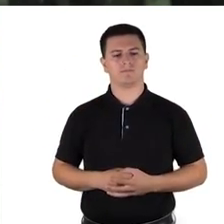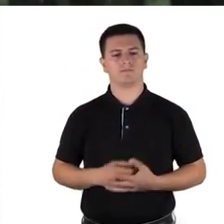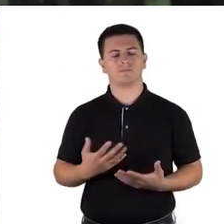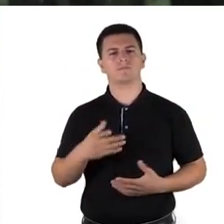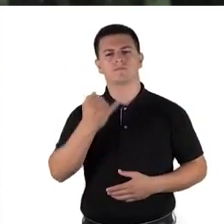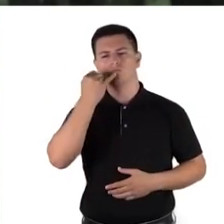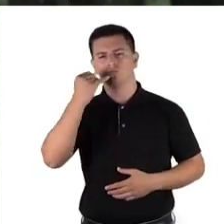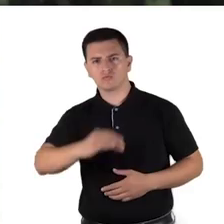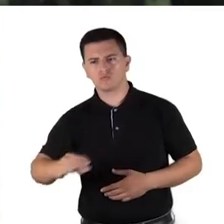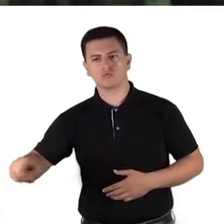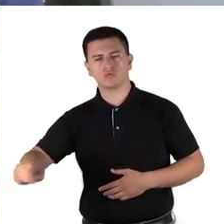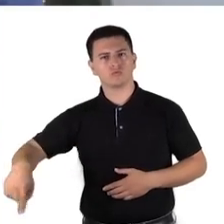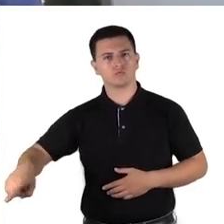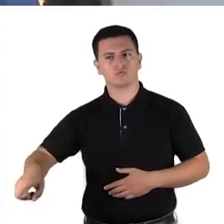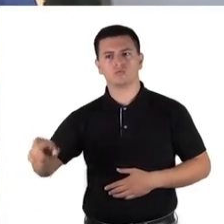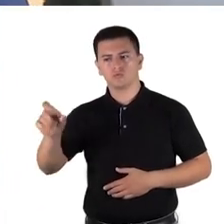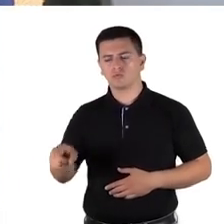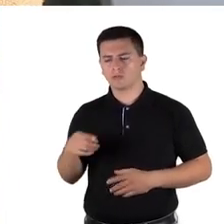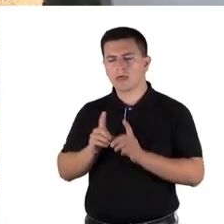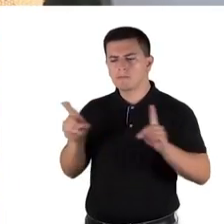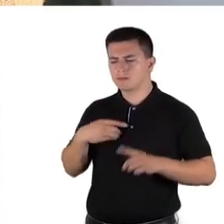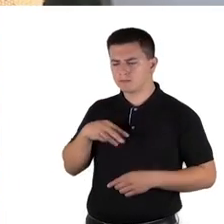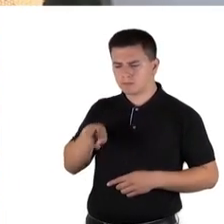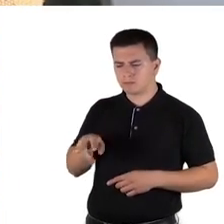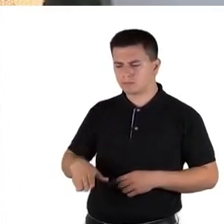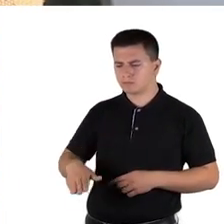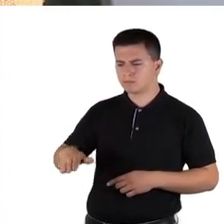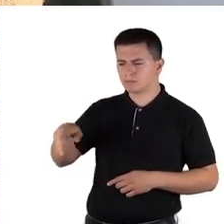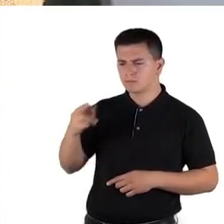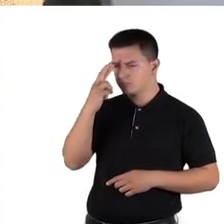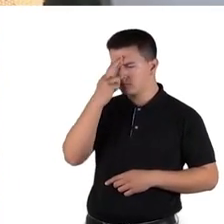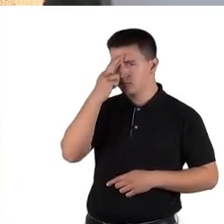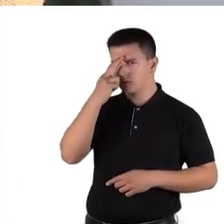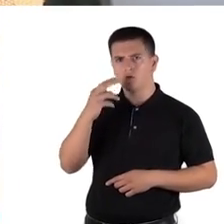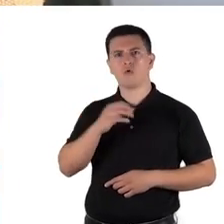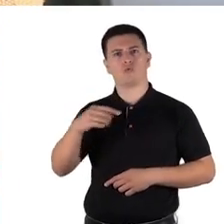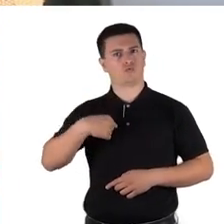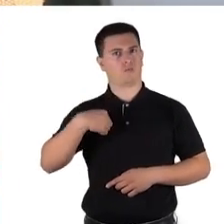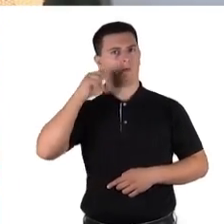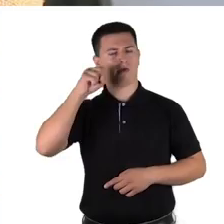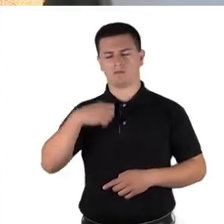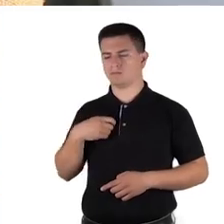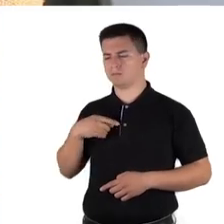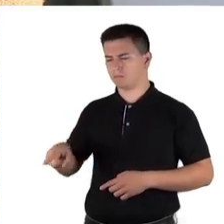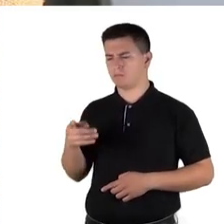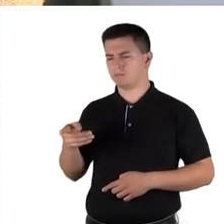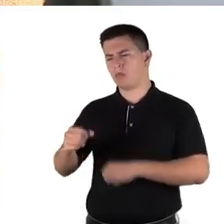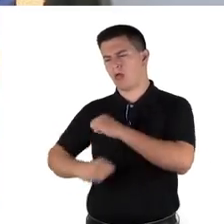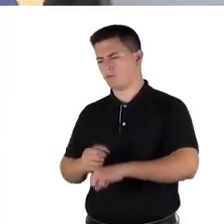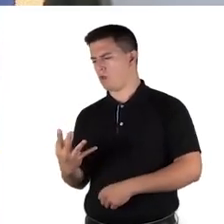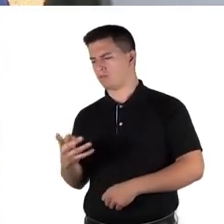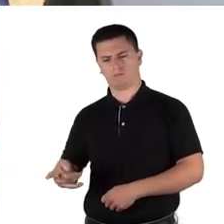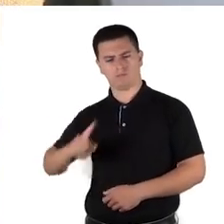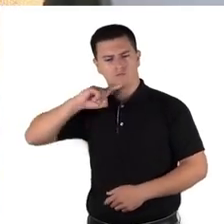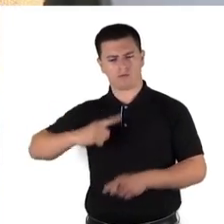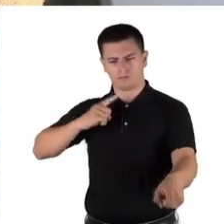básico todavía por la edad. Son los niños y las niñas los que nos van marcando la exigencia de qué es lo que tienen que hacer. Exacto. O los